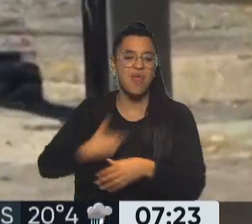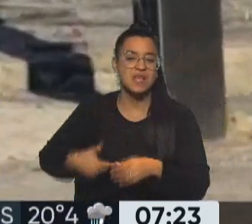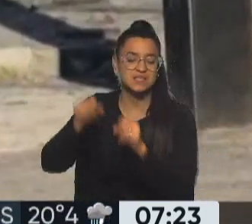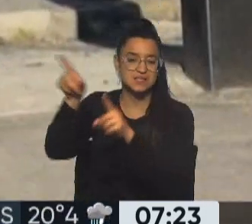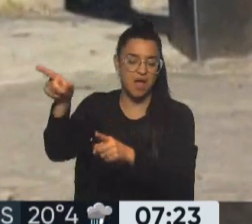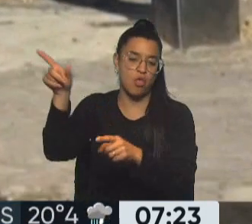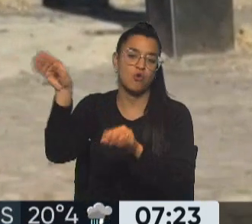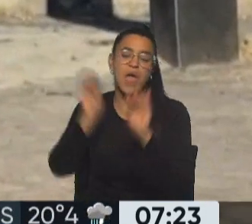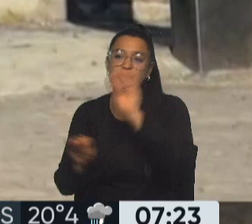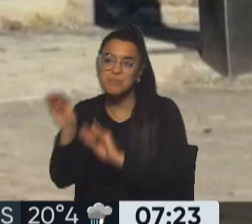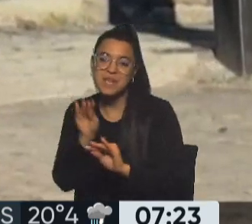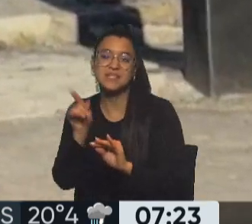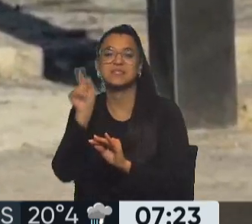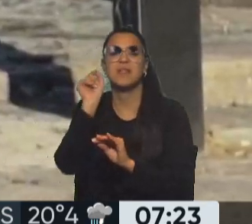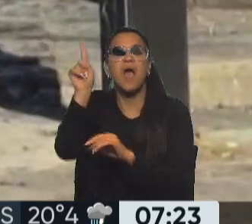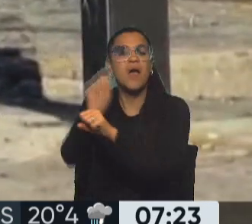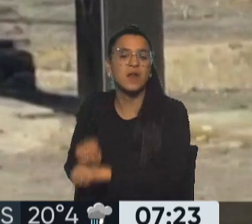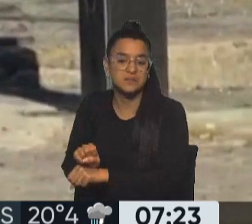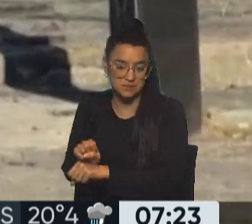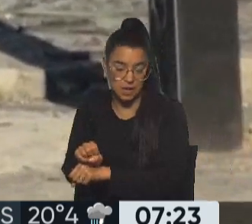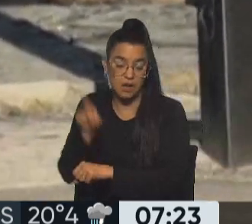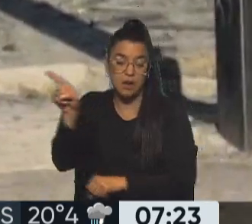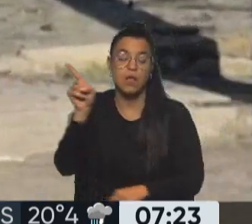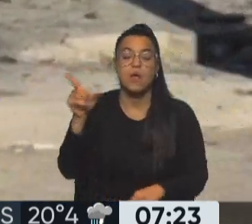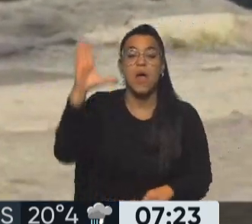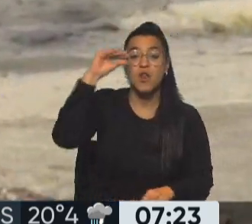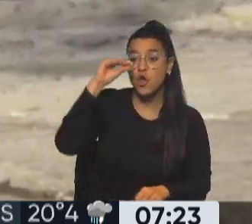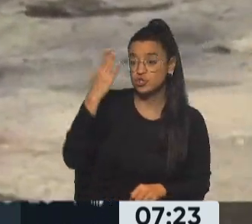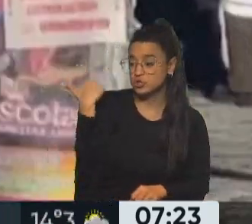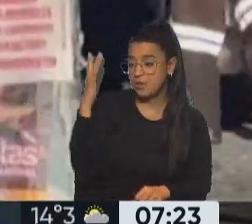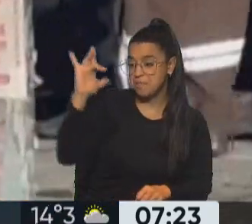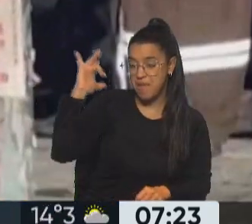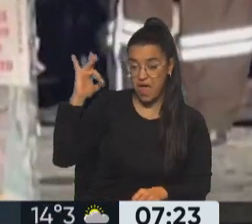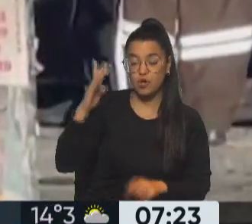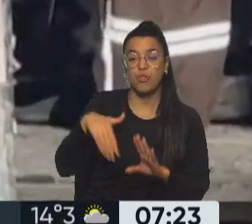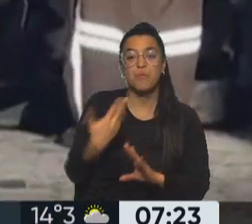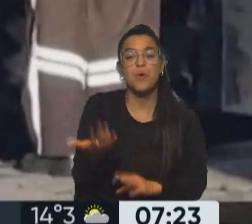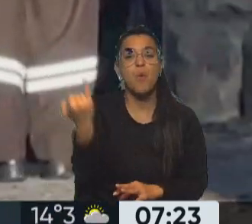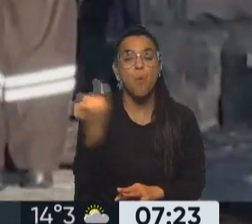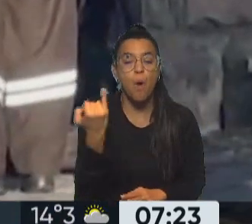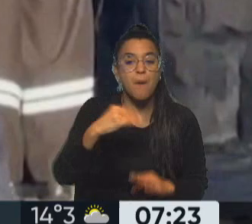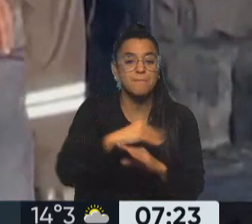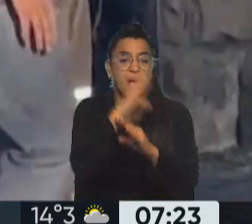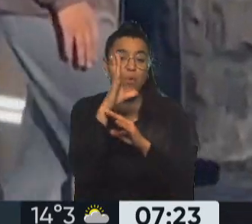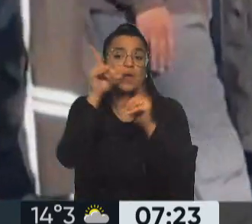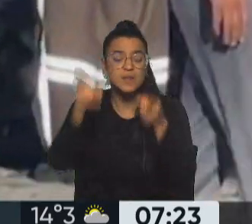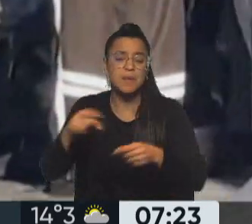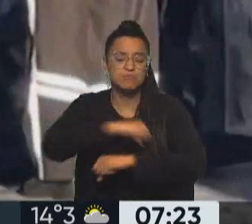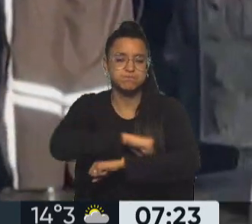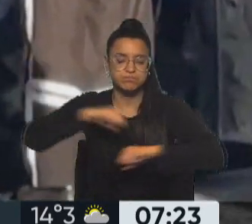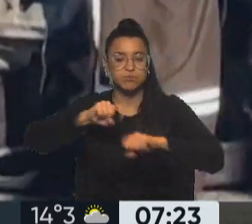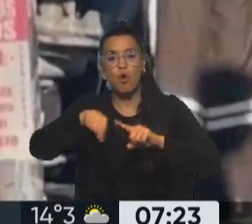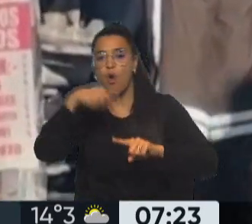administra cárceles. Esto sucedió durante la noche del miércoles. Después, el jueves en la madrugada, también explotó